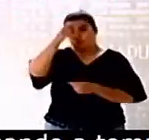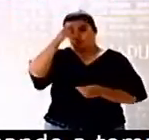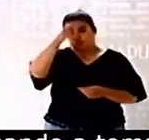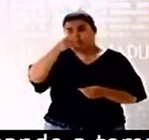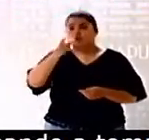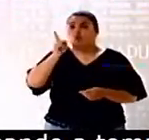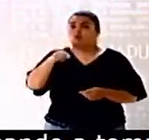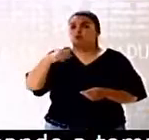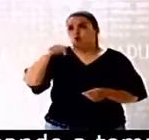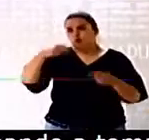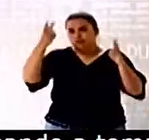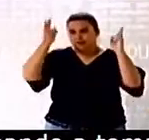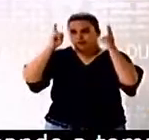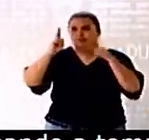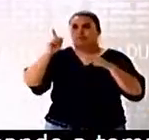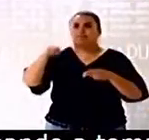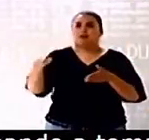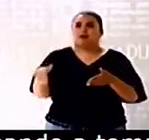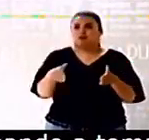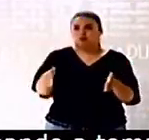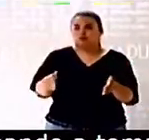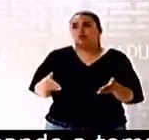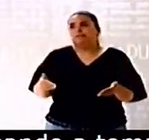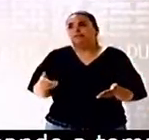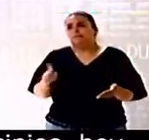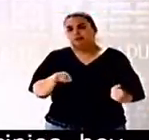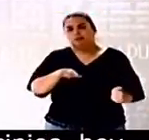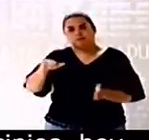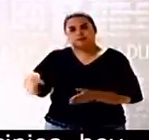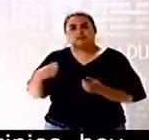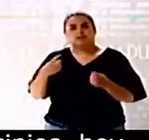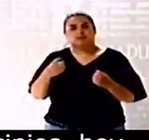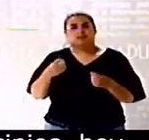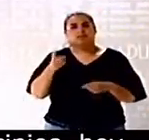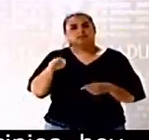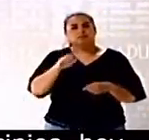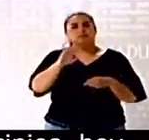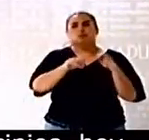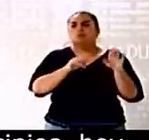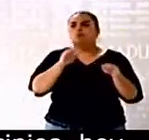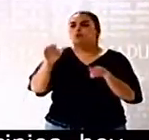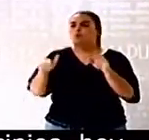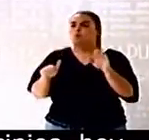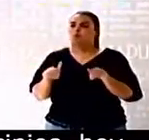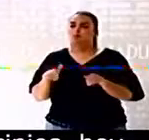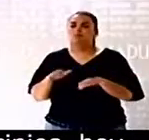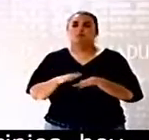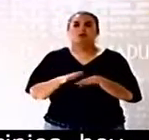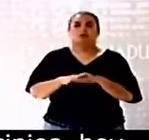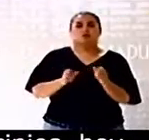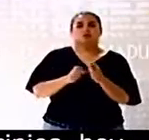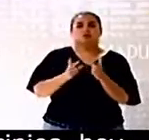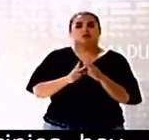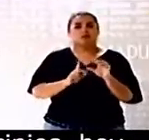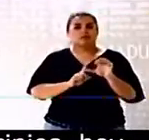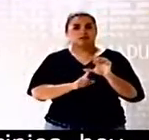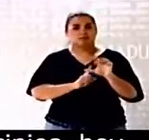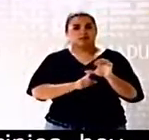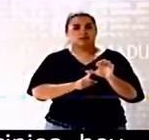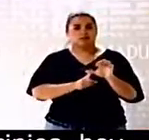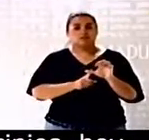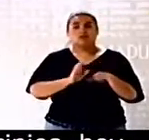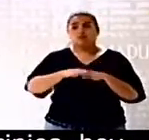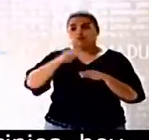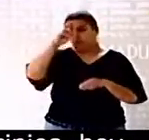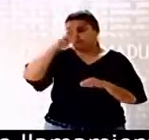hoy Jerez y Arroyo, y por tanto sigue siendo necesario ese llamamiento a la sociedad extremeña, al respeto